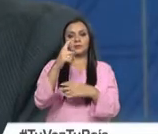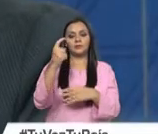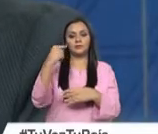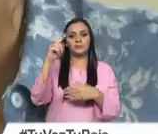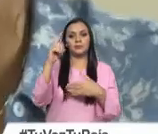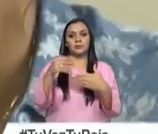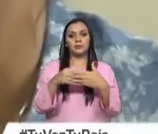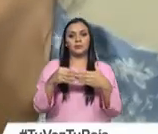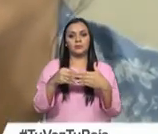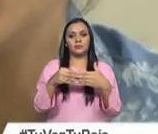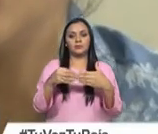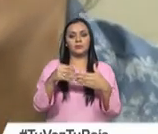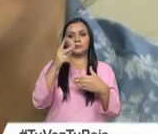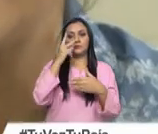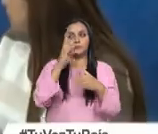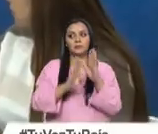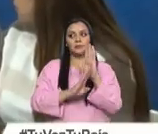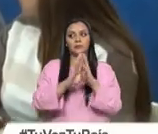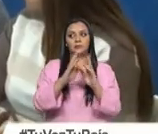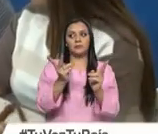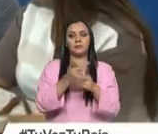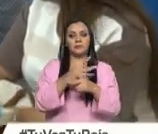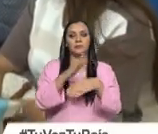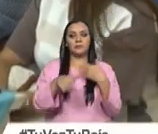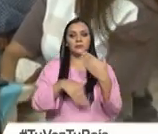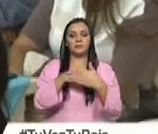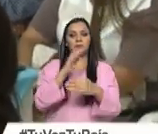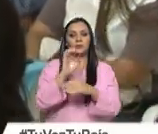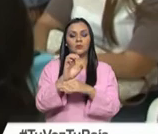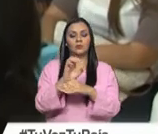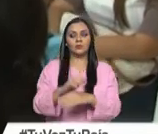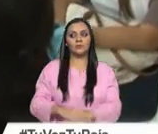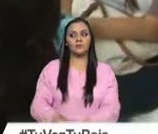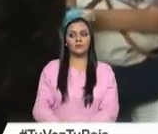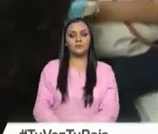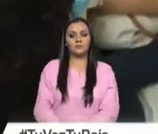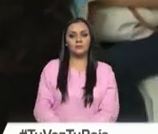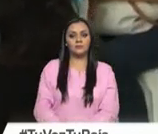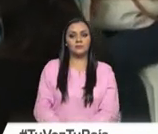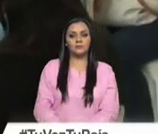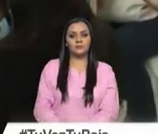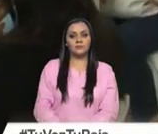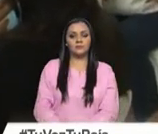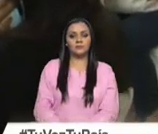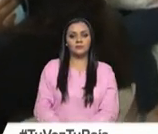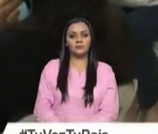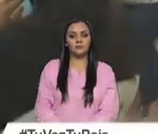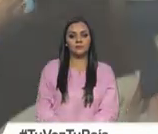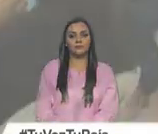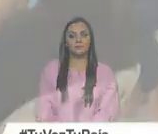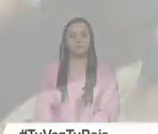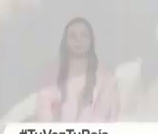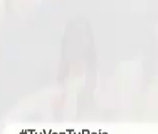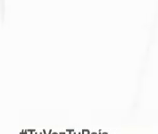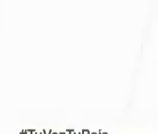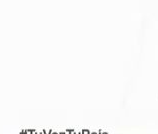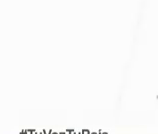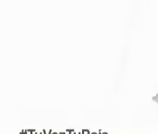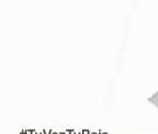en créditos para el desarrollo productivo de todo el país. Caterina Morejón, Noticiero Ciudadano.